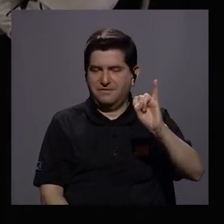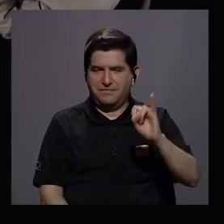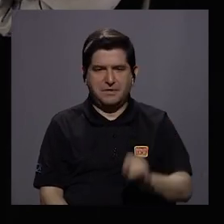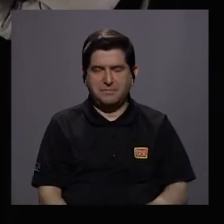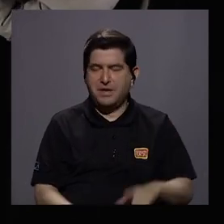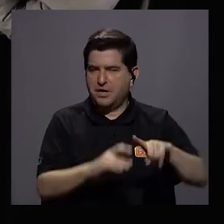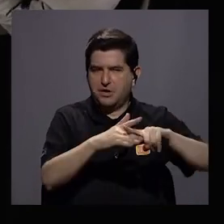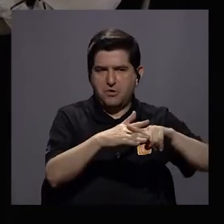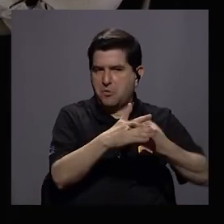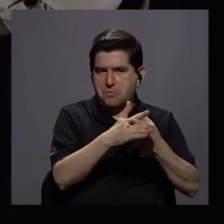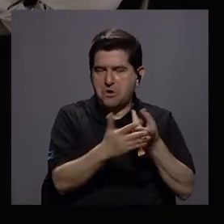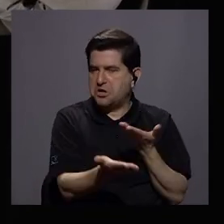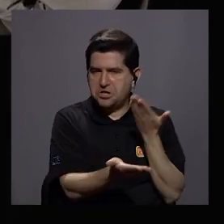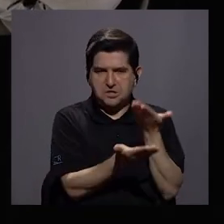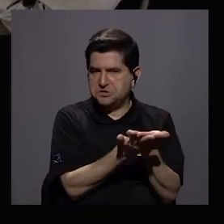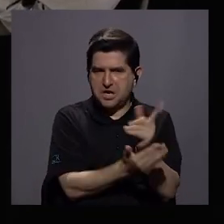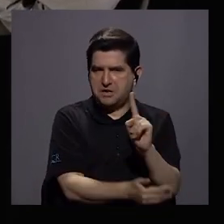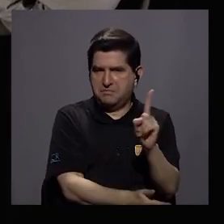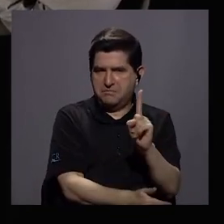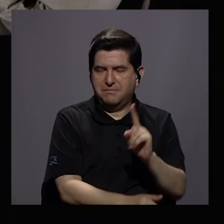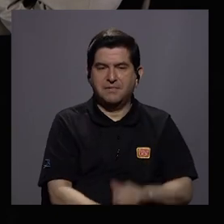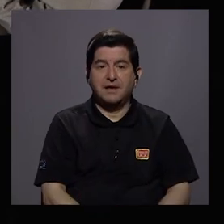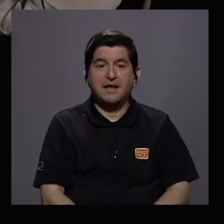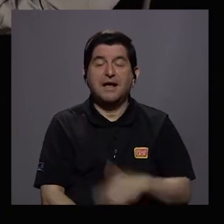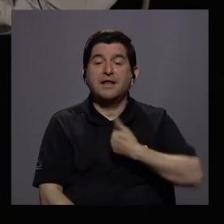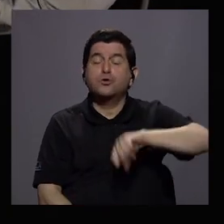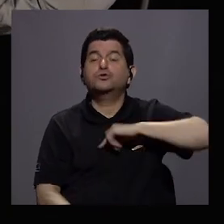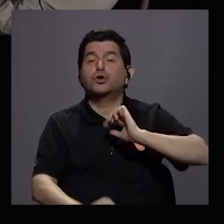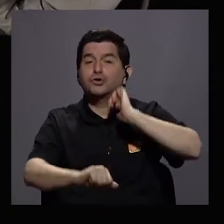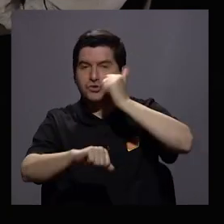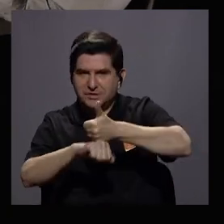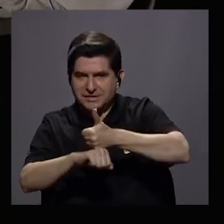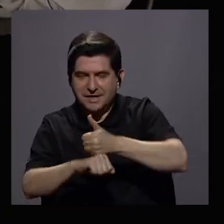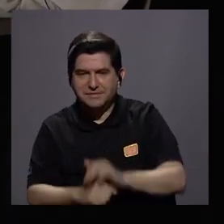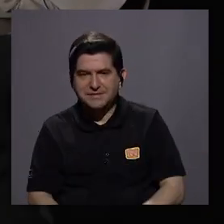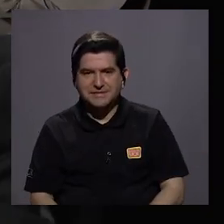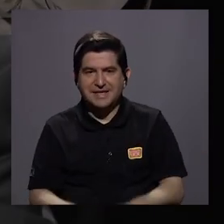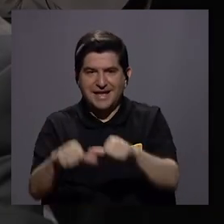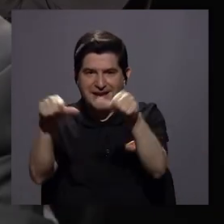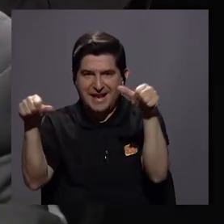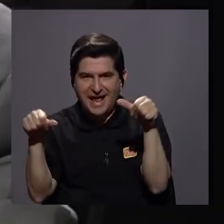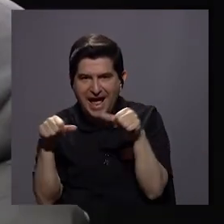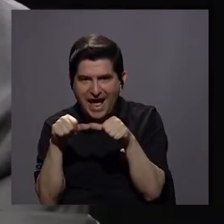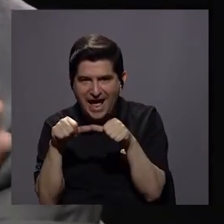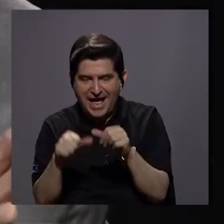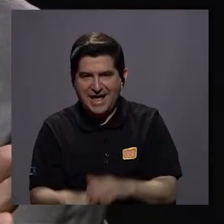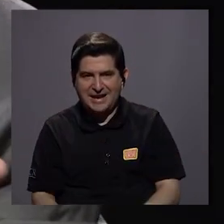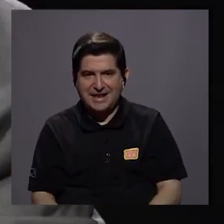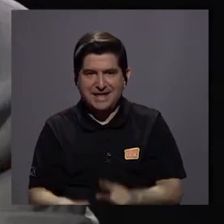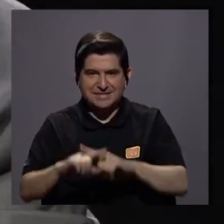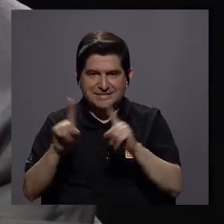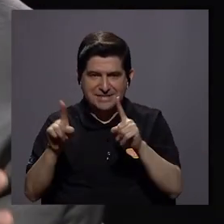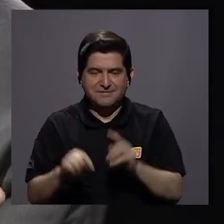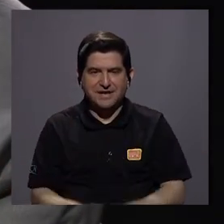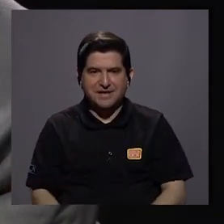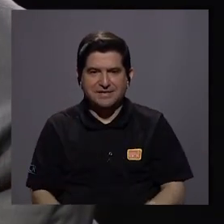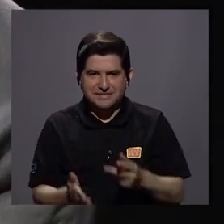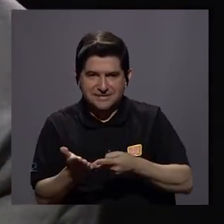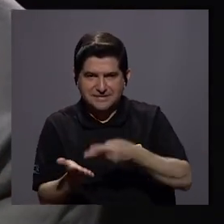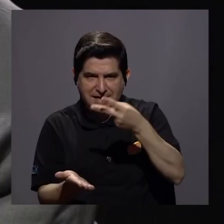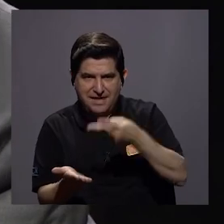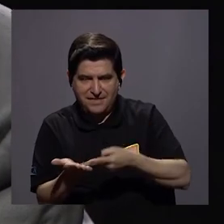fueron inicialmente establecidos, y establecer tramos. Tramos es la diferencia que hay entre un